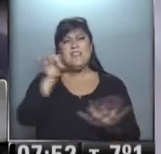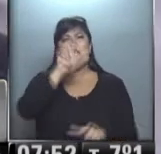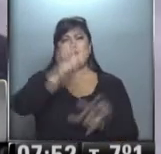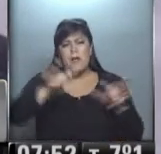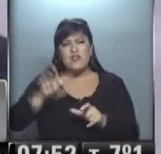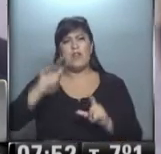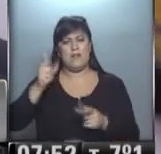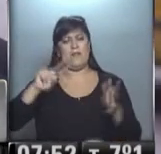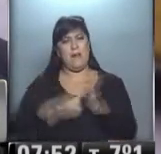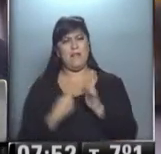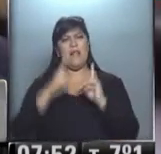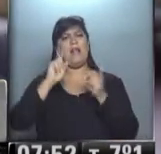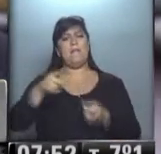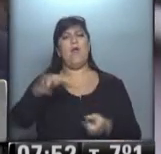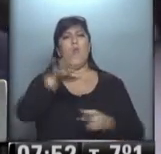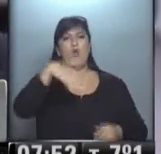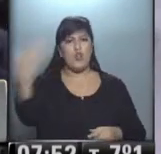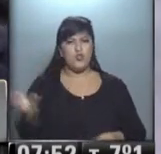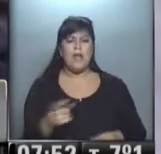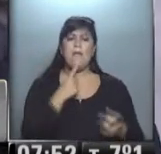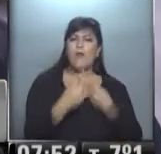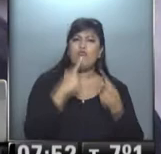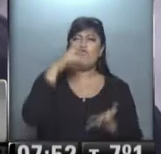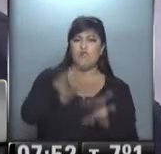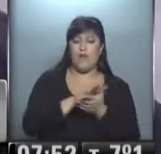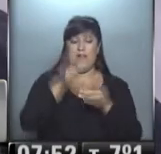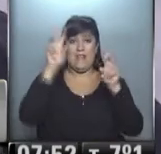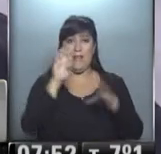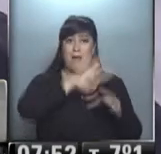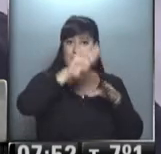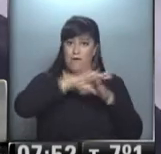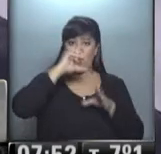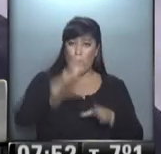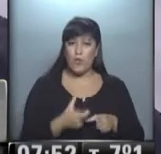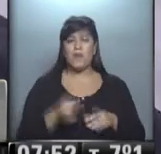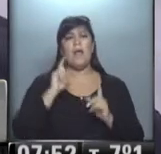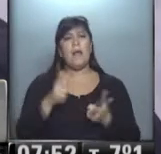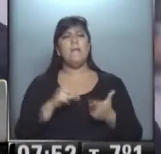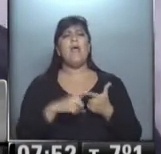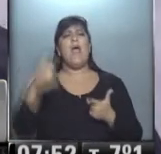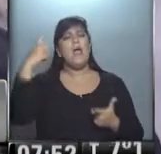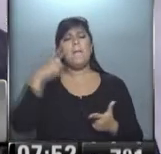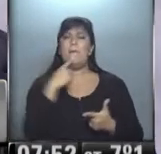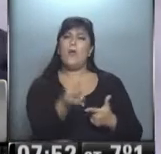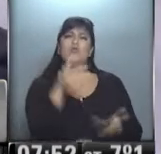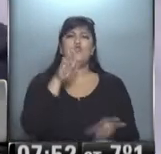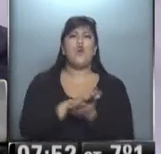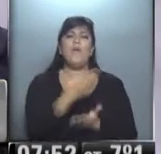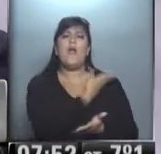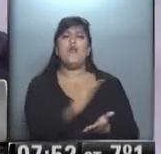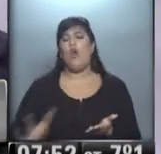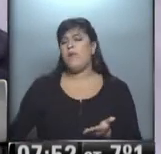y se le preguntó sobre estas cuestiones también se preguntó cómo creía que el gobierno estaba llevando adelante la